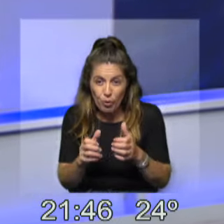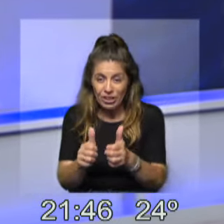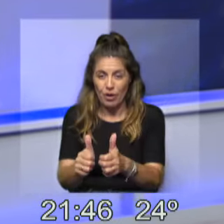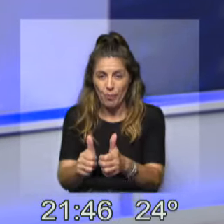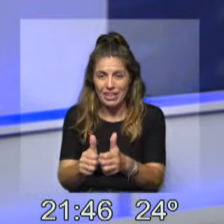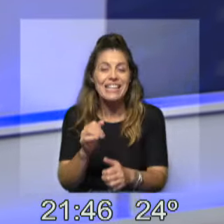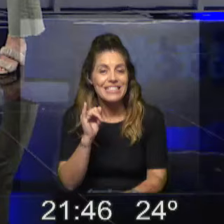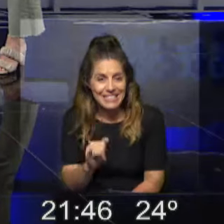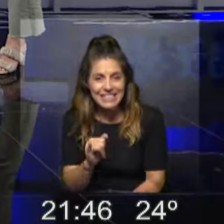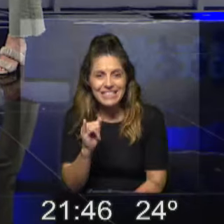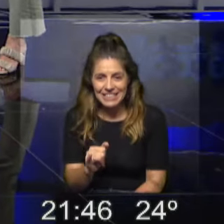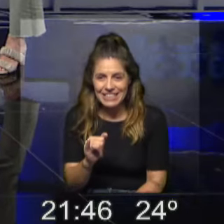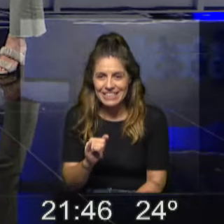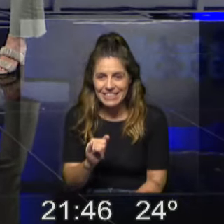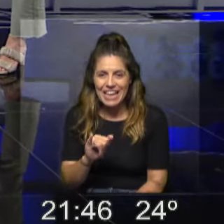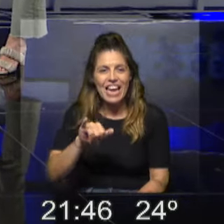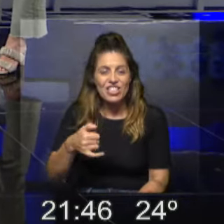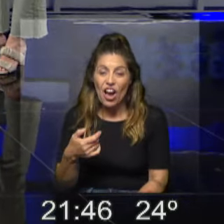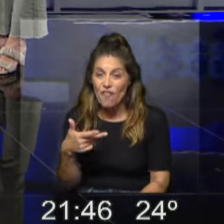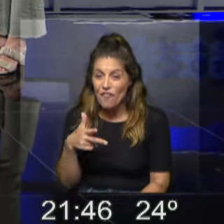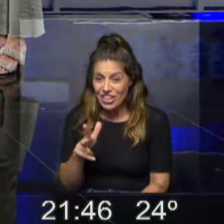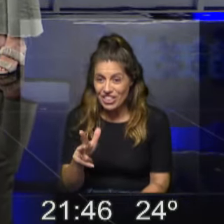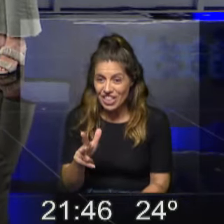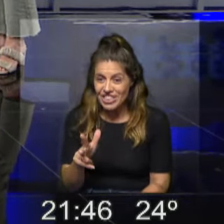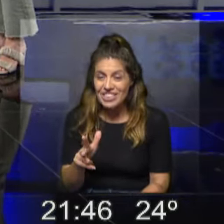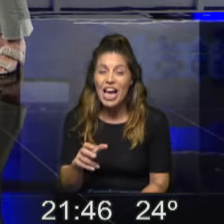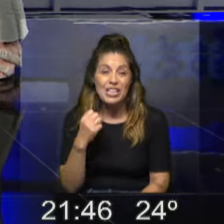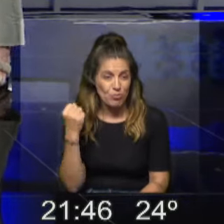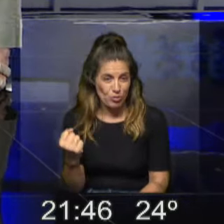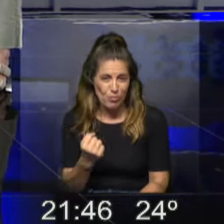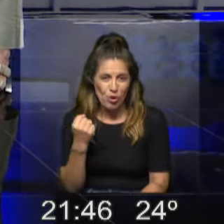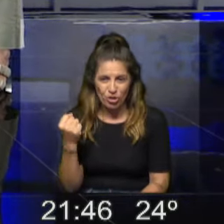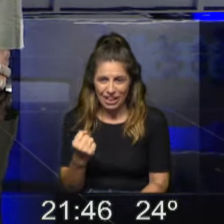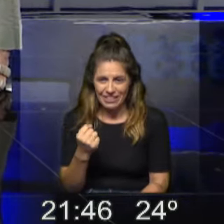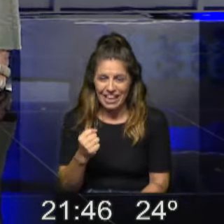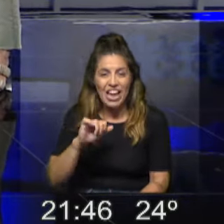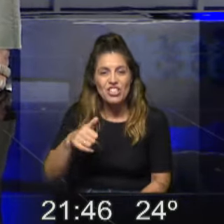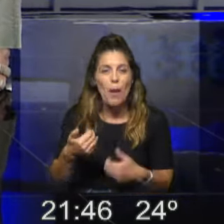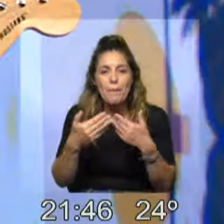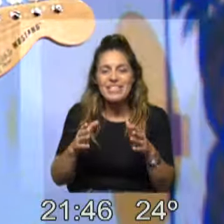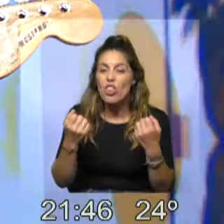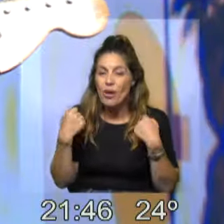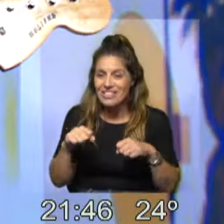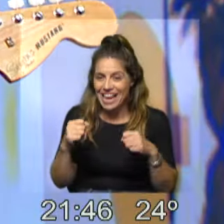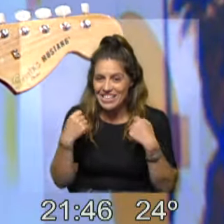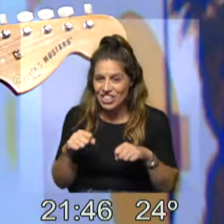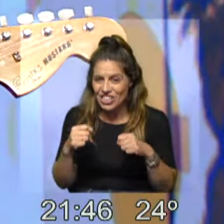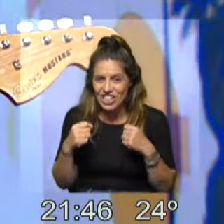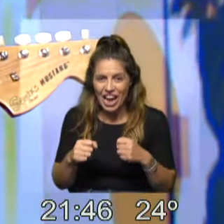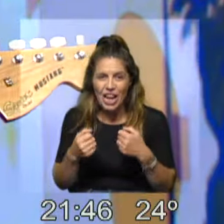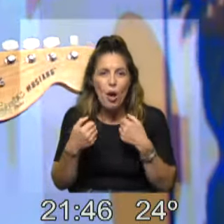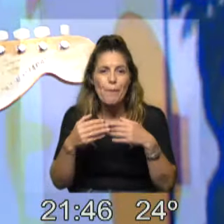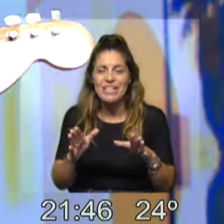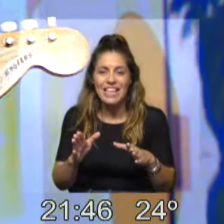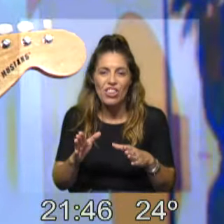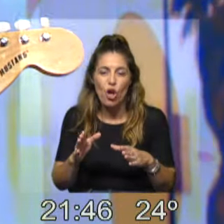acompañando. Exactamente, que ya tenemos fechas, que eso es muy importante, pero ya estamos empezando a ensayar, ya estamos empezando a mover,